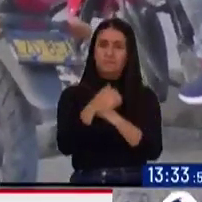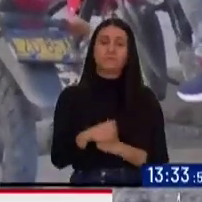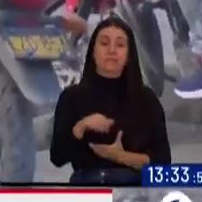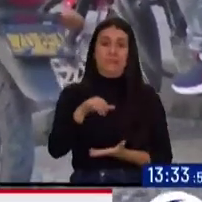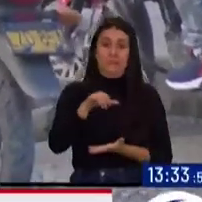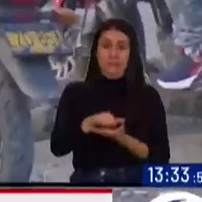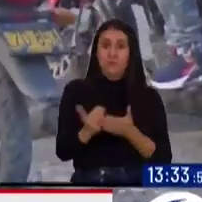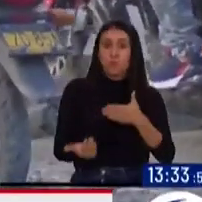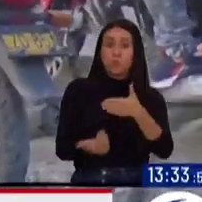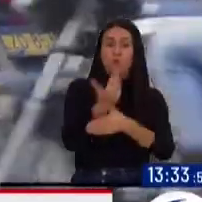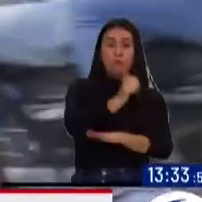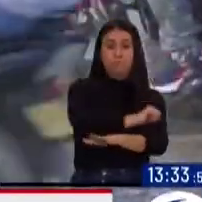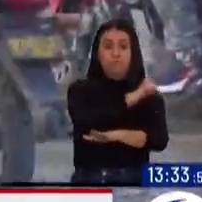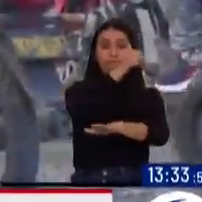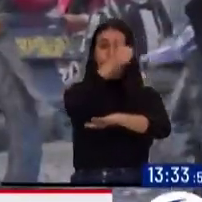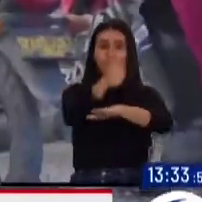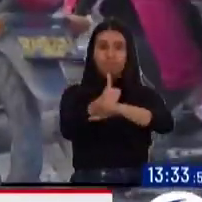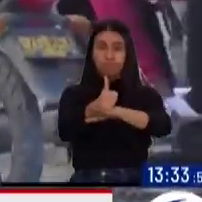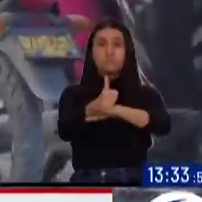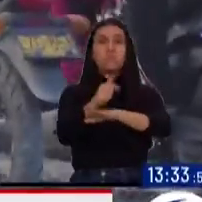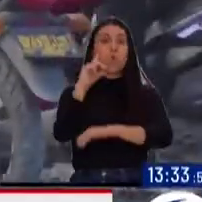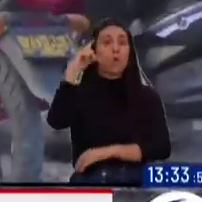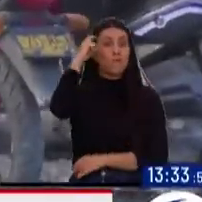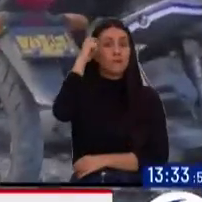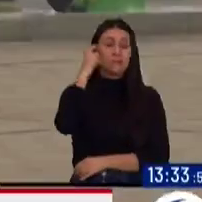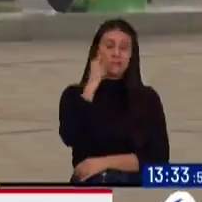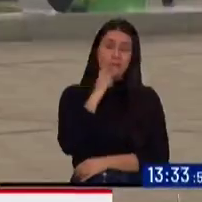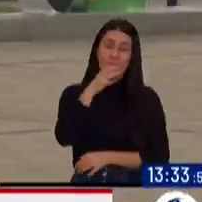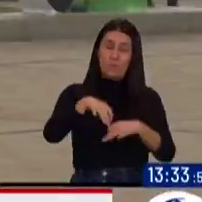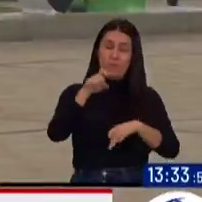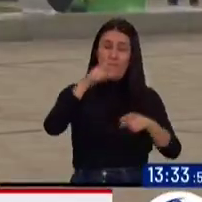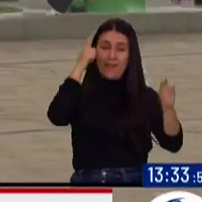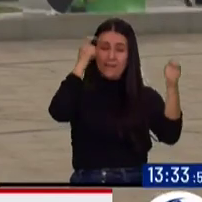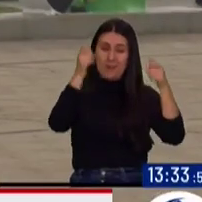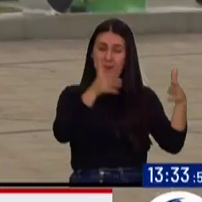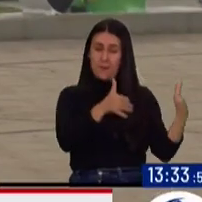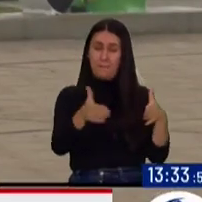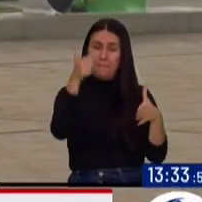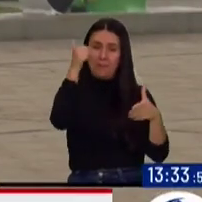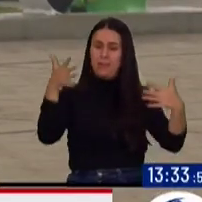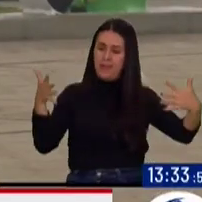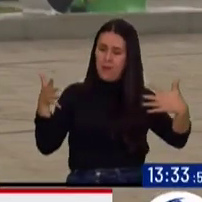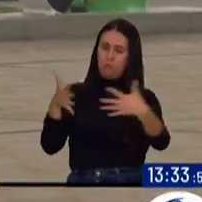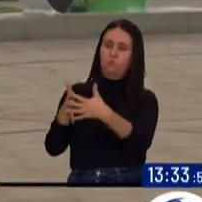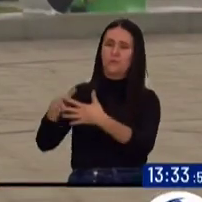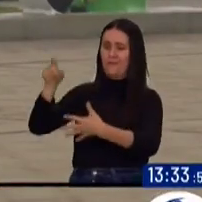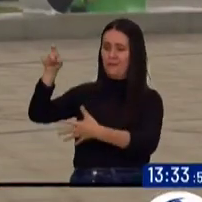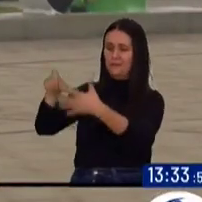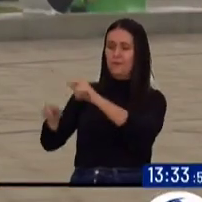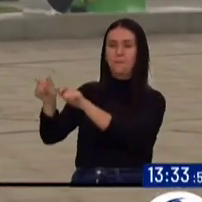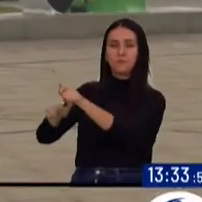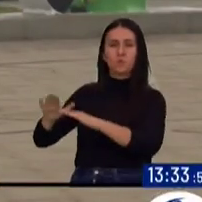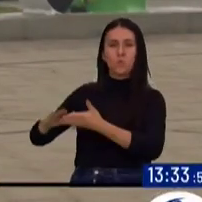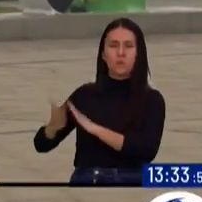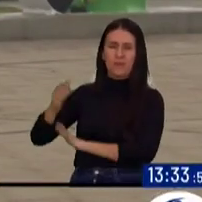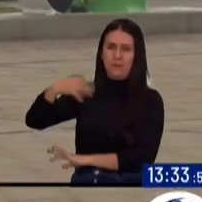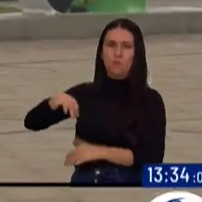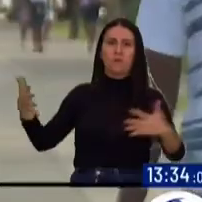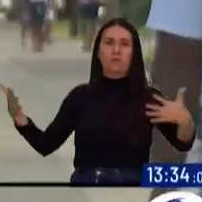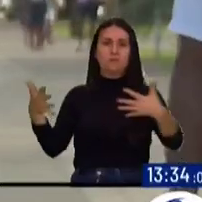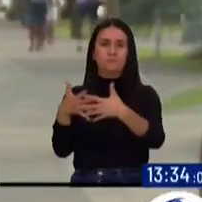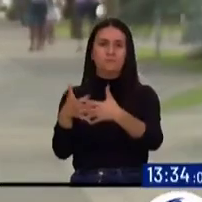nuevo mandatario de los quibdoseños debe tener propuestas bien planificadas que se ajusten a las necesidades de su gente.